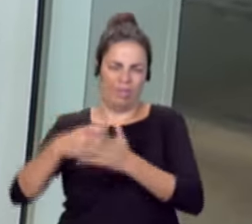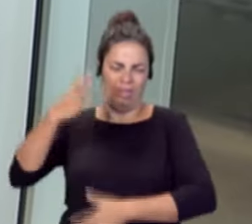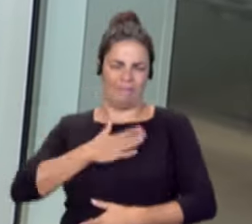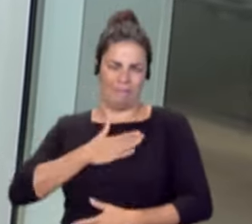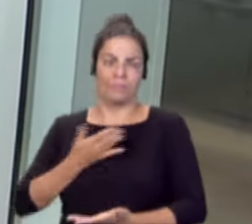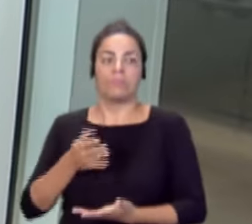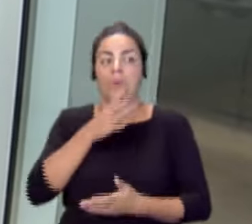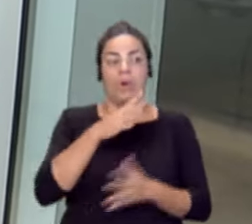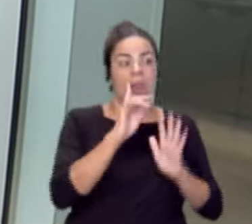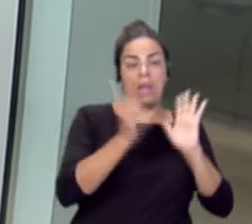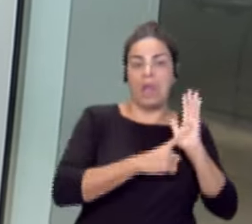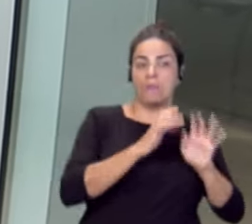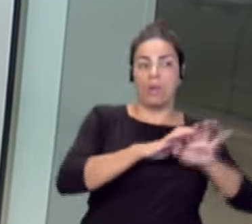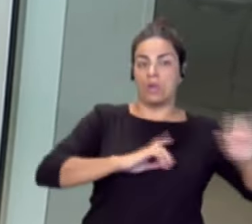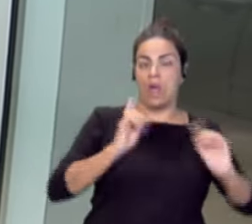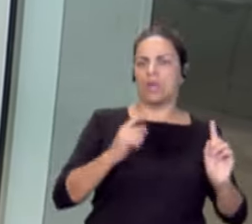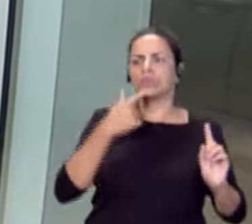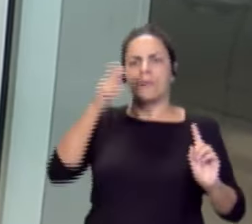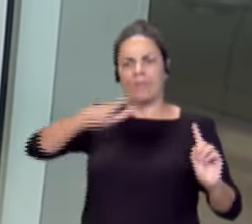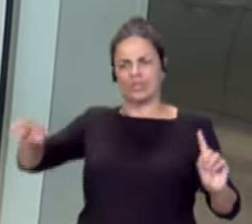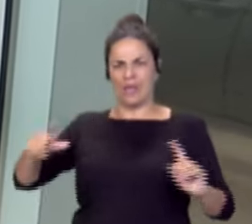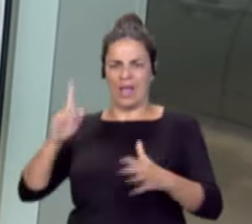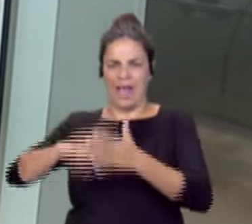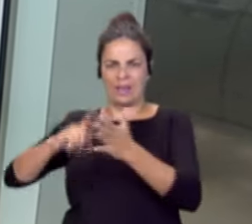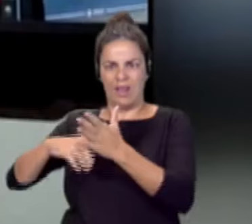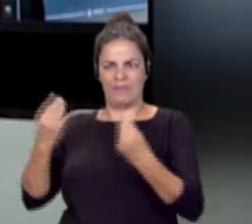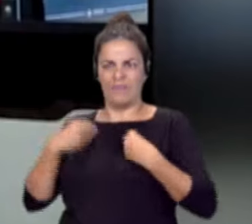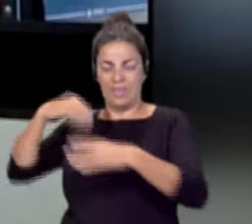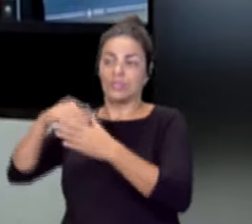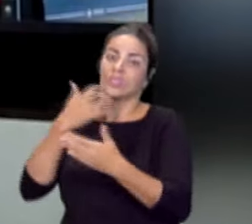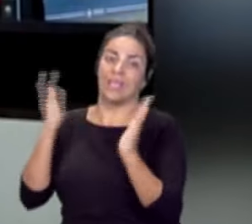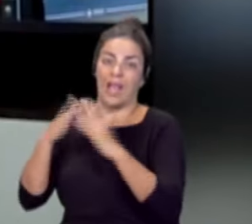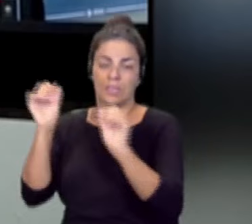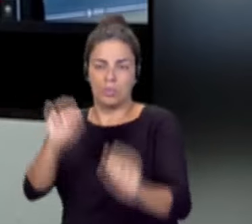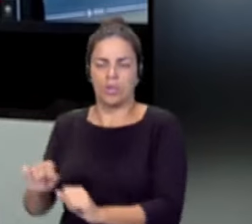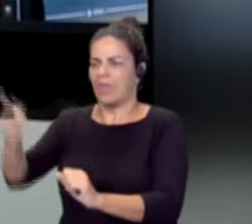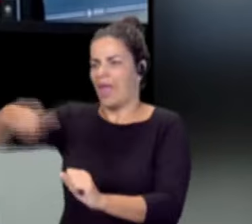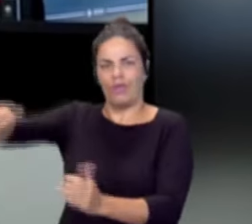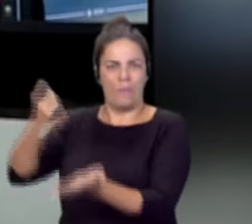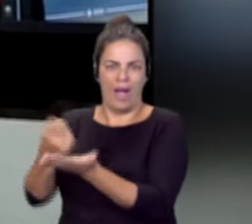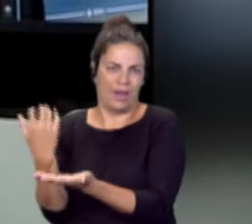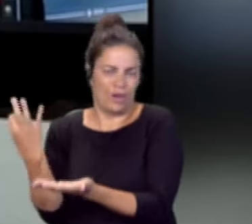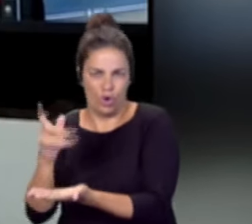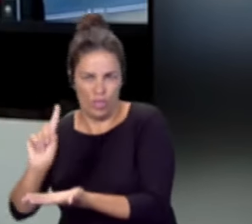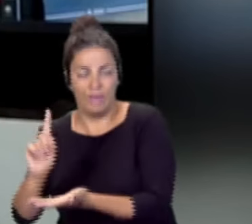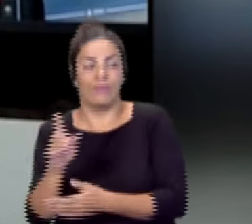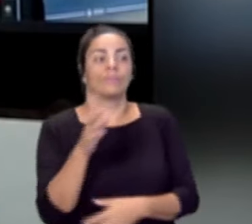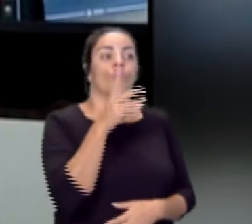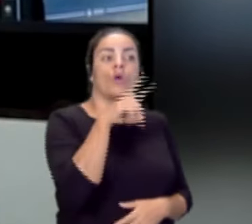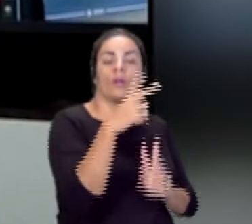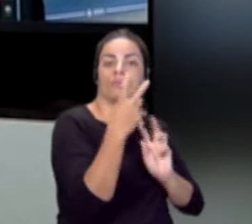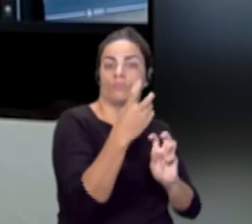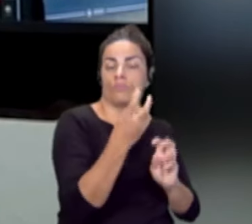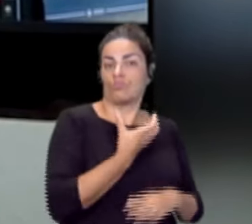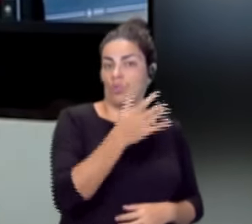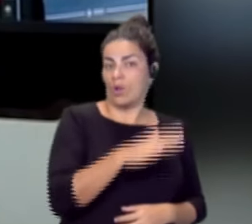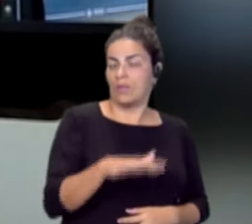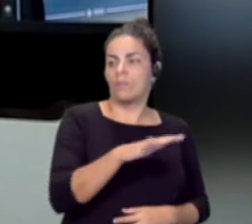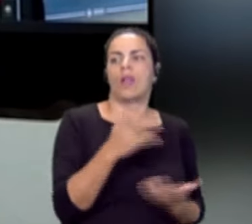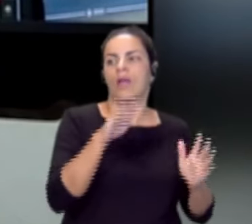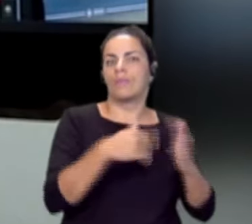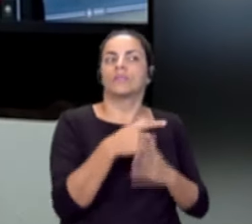según la ley, no se suele cobrar a los inquilinos de viviendas protegidas. Porque es un tributo municipal que además el obligado